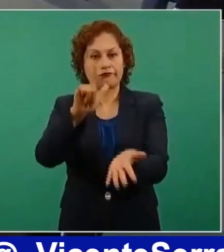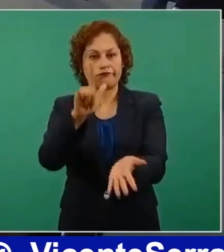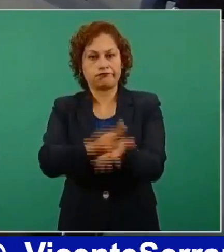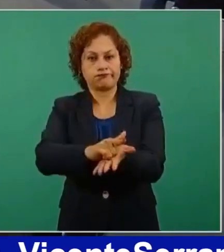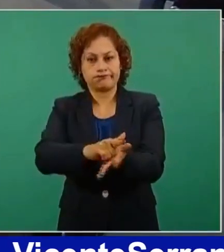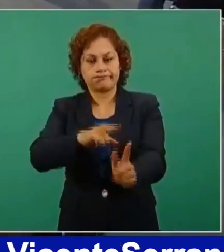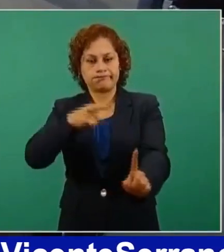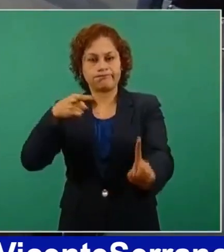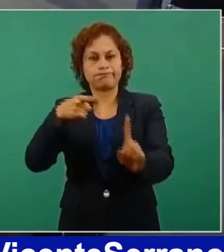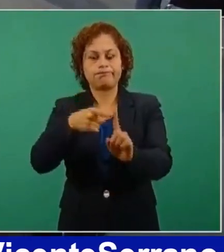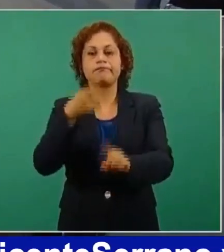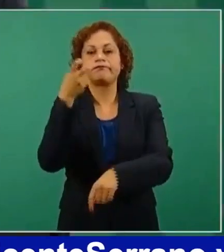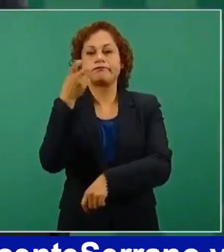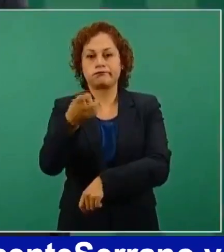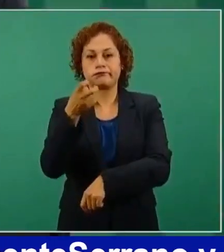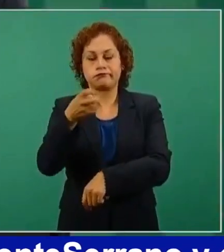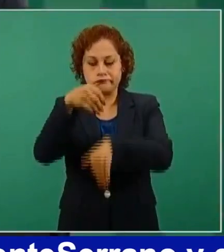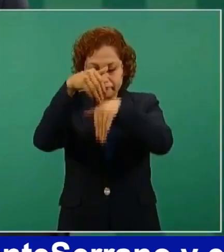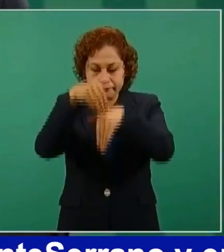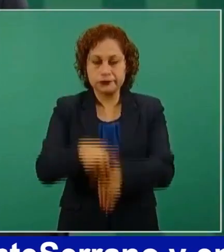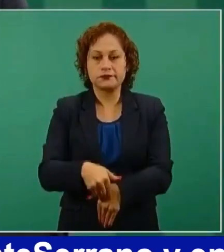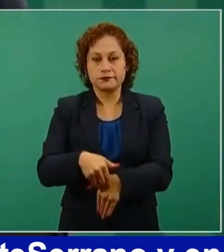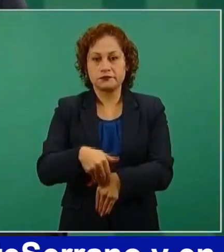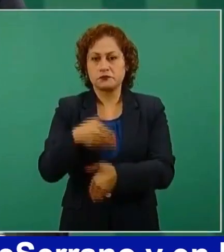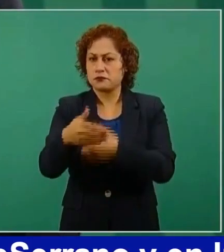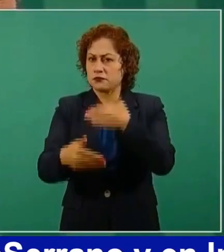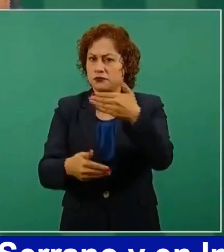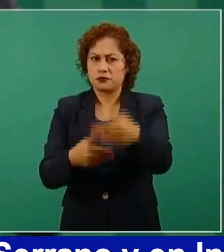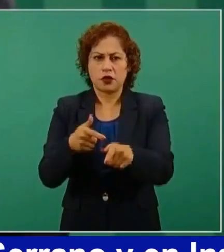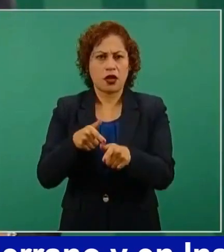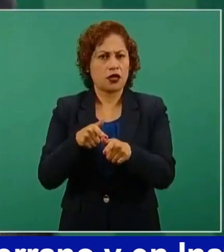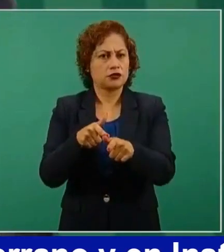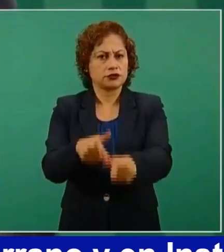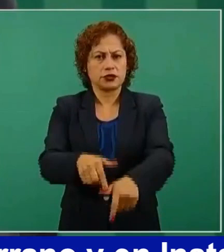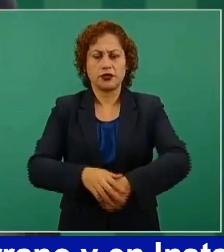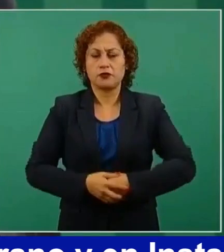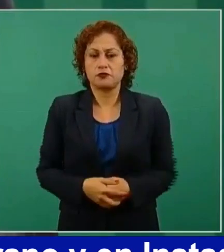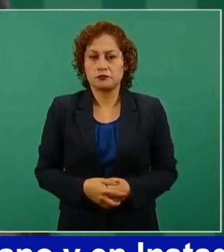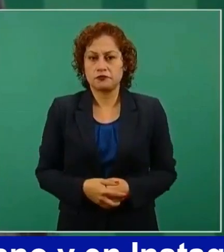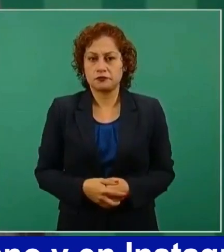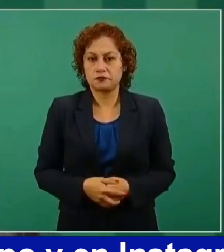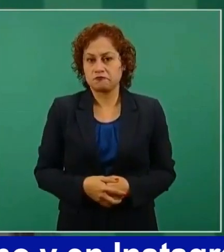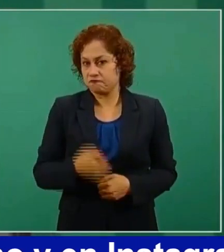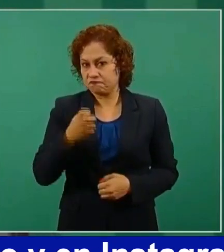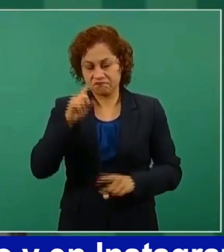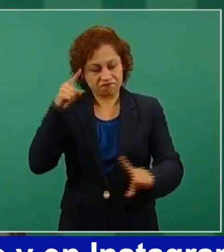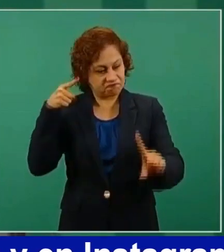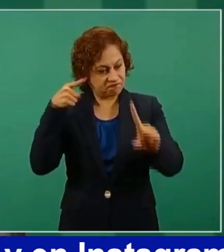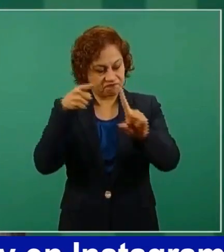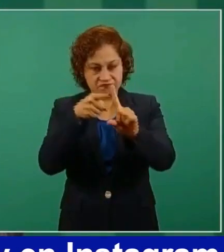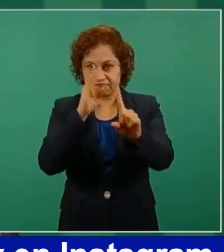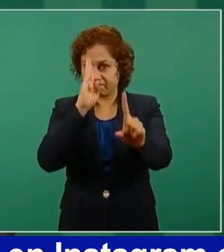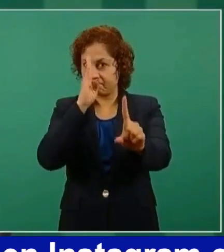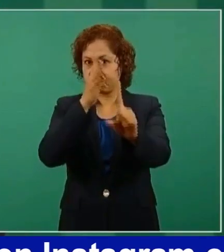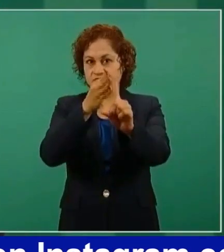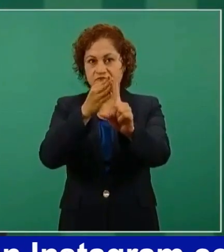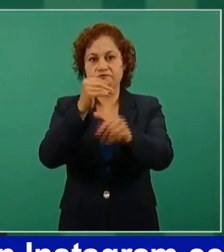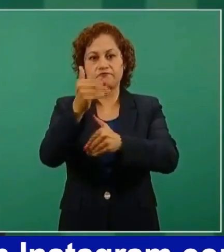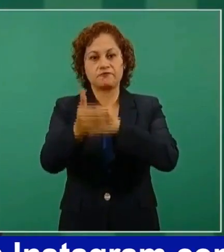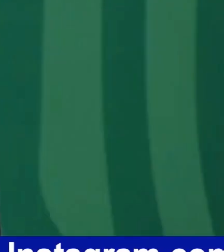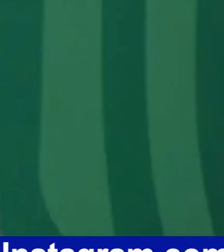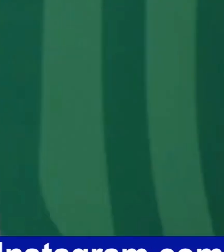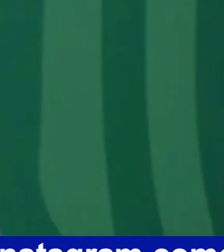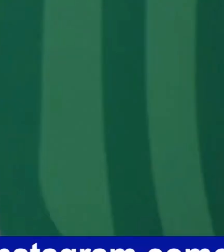y se va a seguir avanzando con ese propósito. Y tenemos